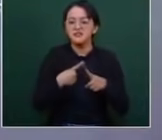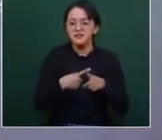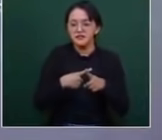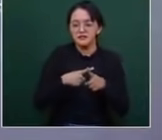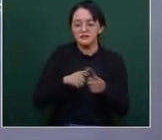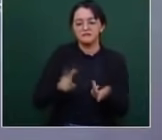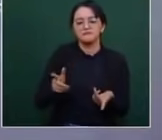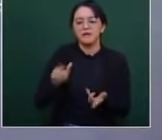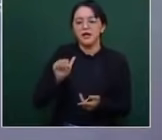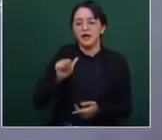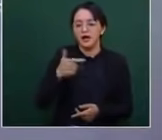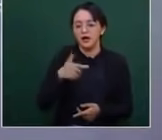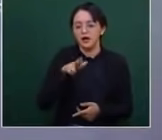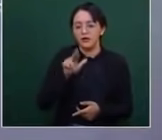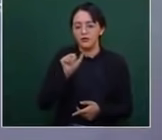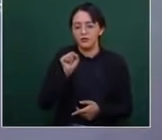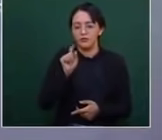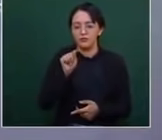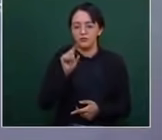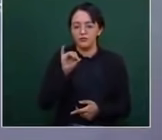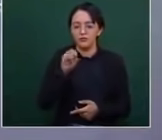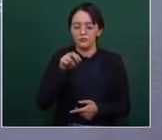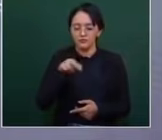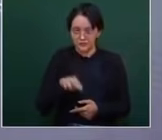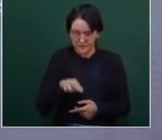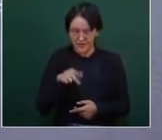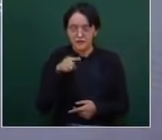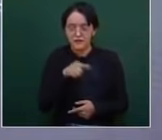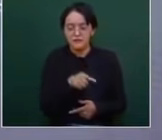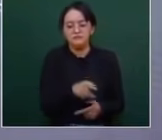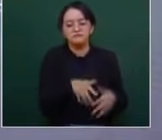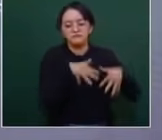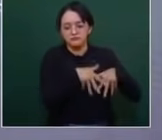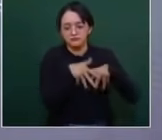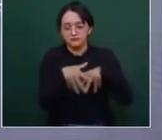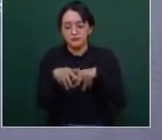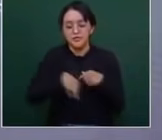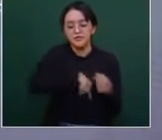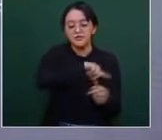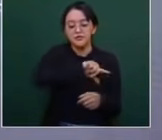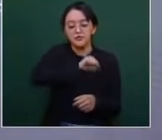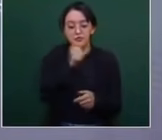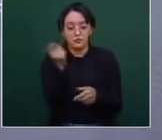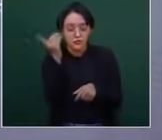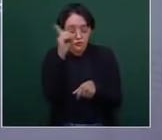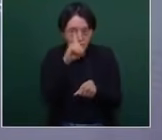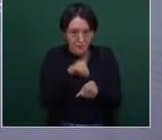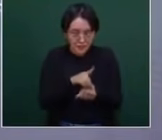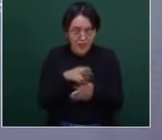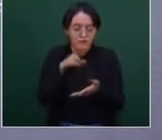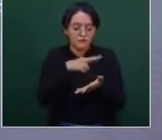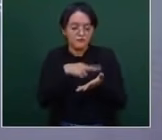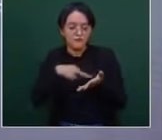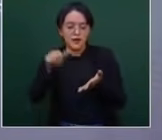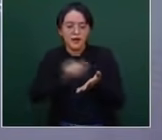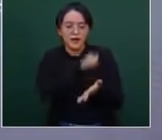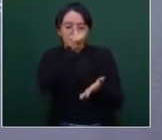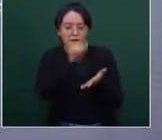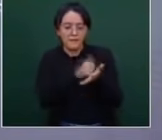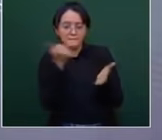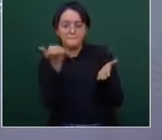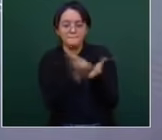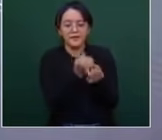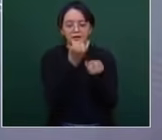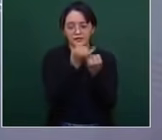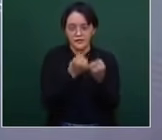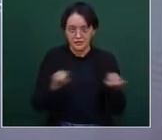siguiente se firma el Acta de Independencia del Imperio Mexicano. 6 días